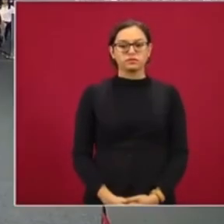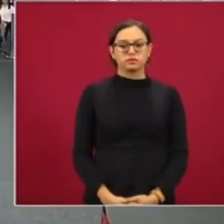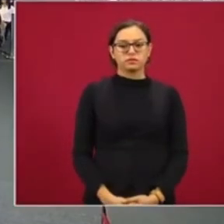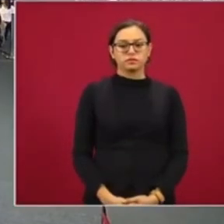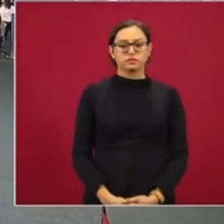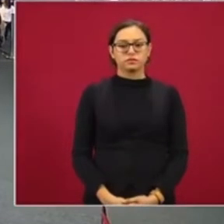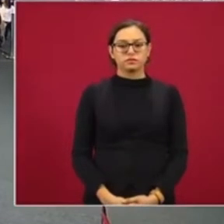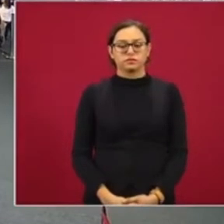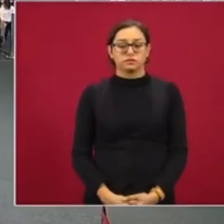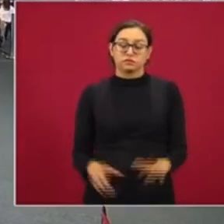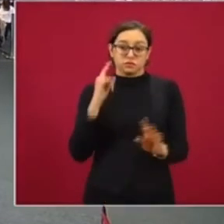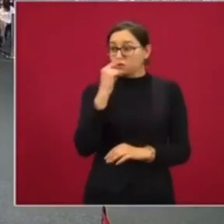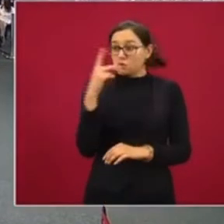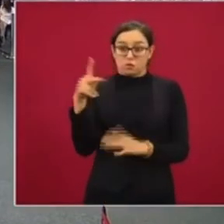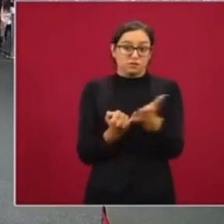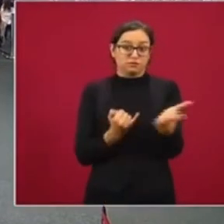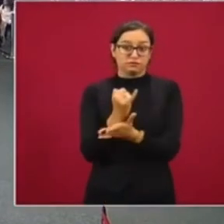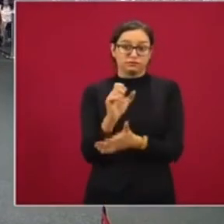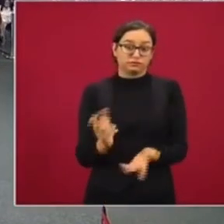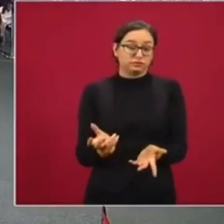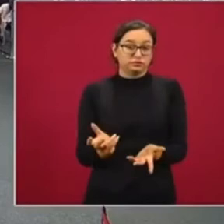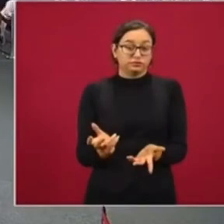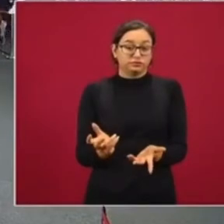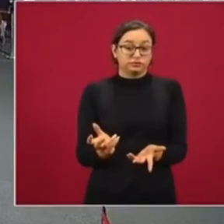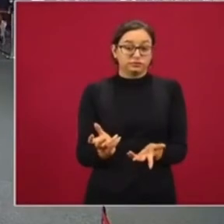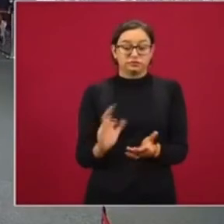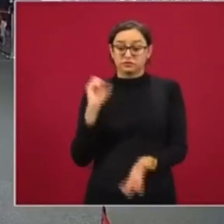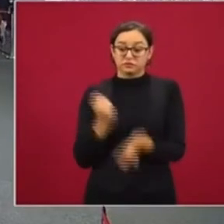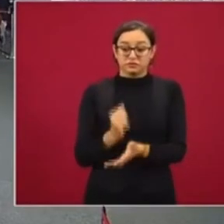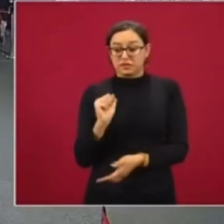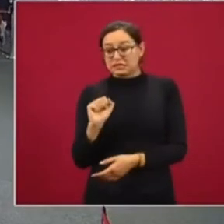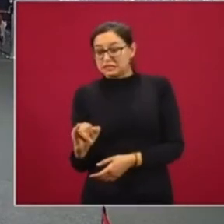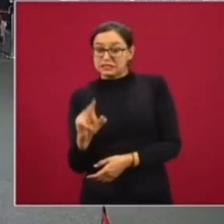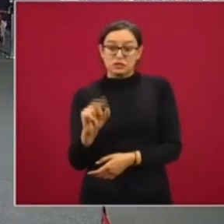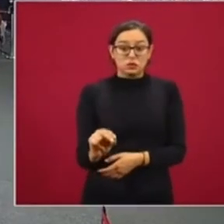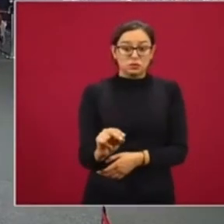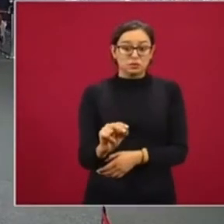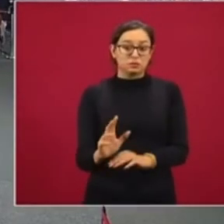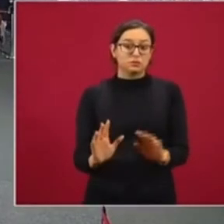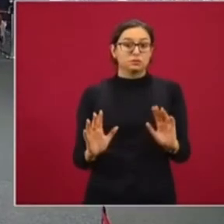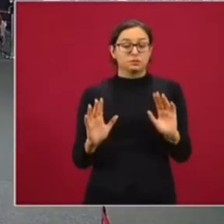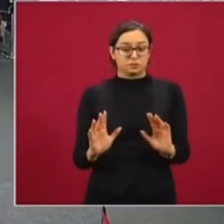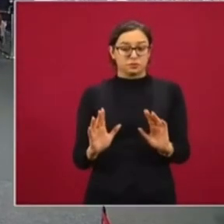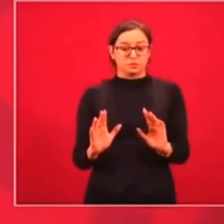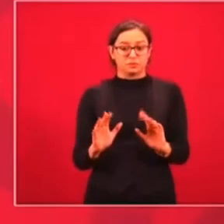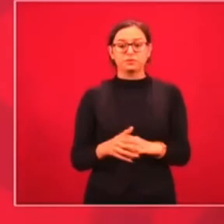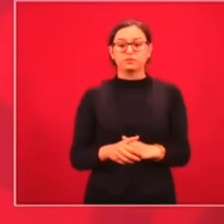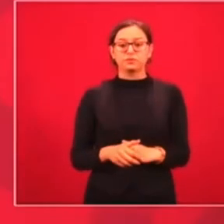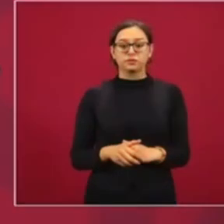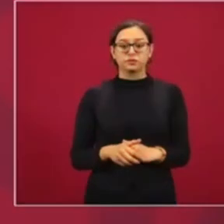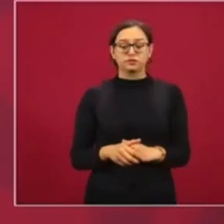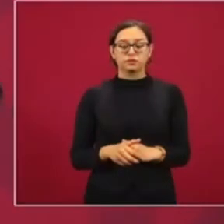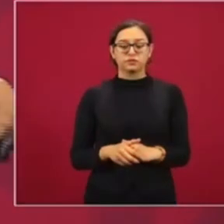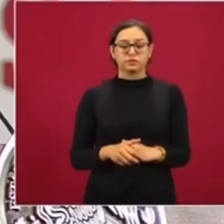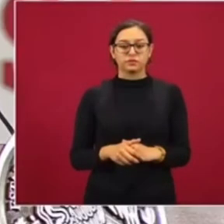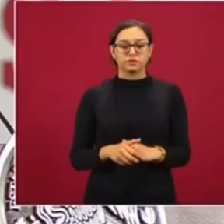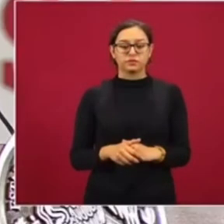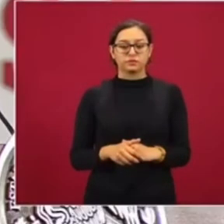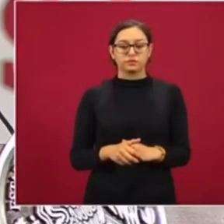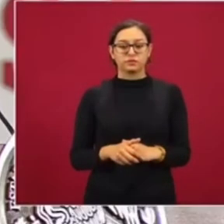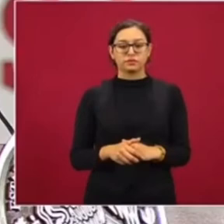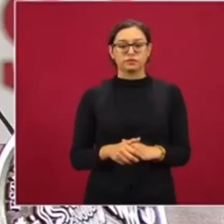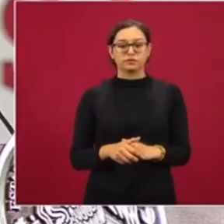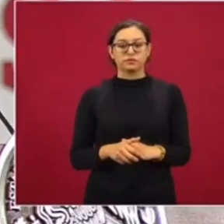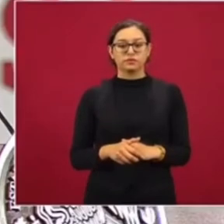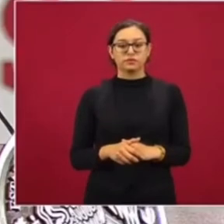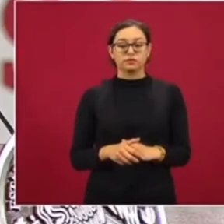Entonces, va a depender de ellos, de que se declare constitucional y da pase